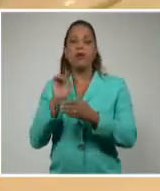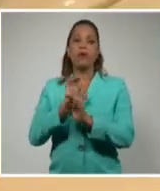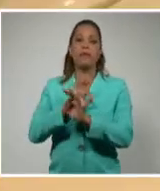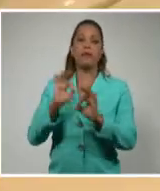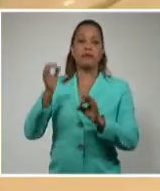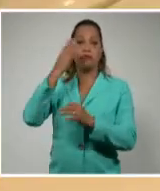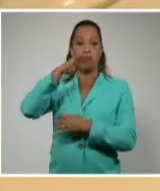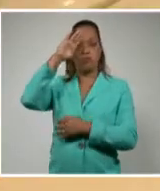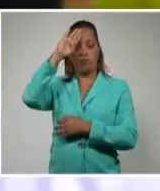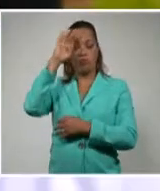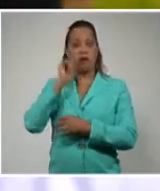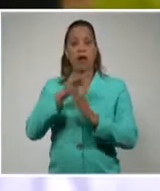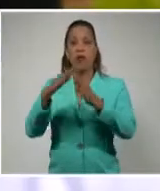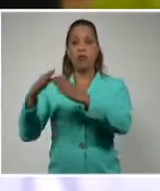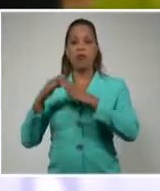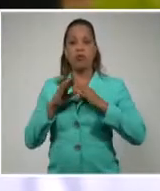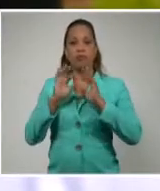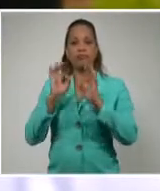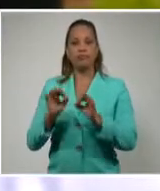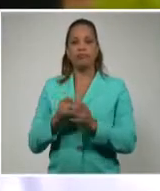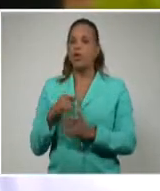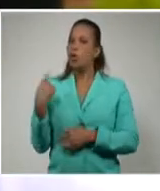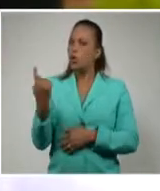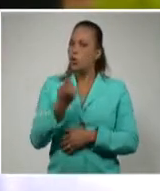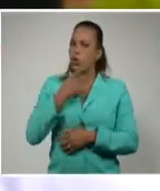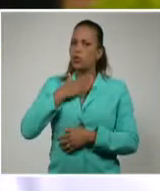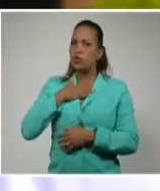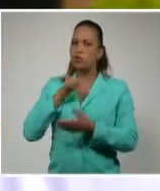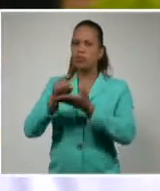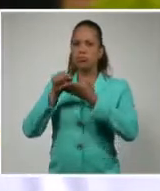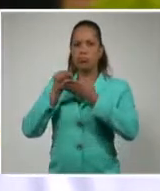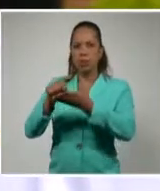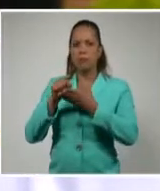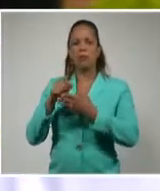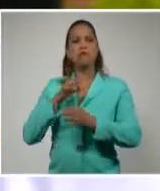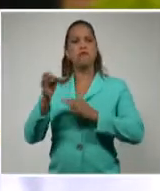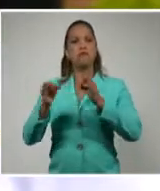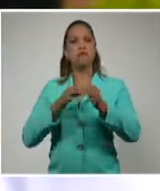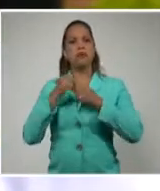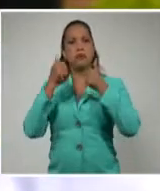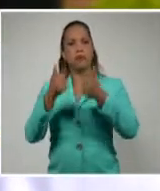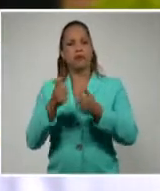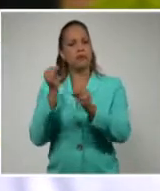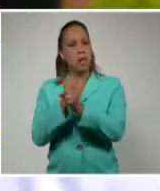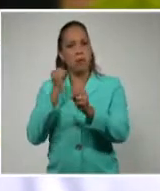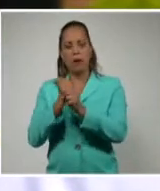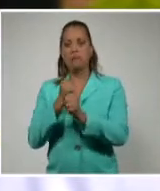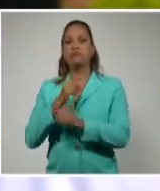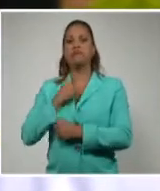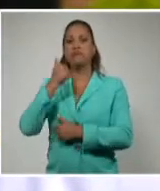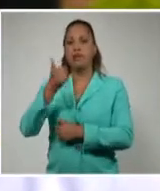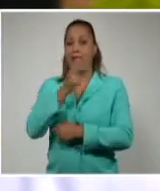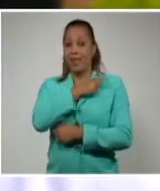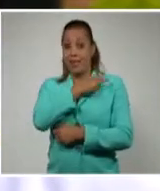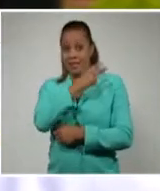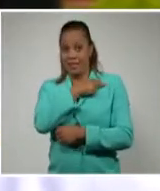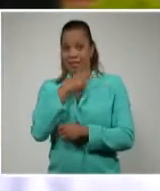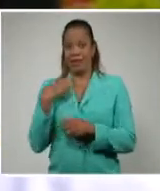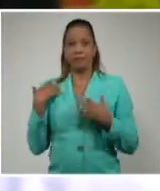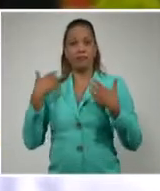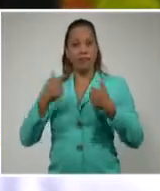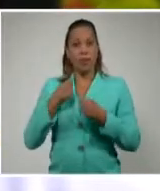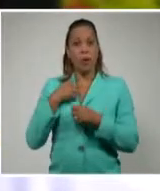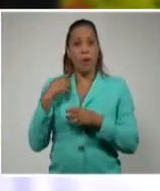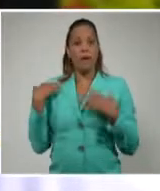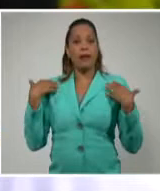en la comunidad. Nosotros tenemos todos nuestros servicios funcionales, trabajando a plena capacidad. La dirección de la misión médica